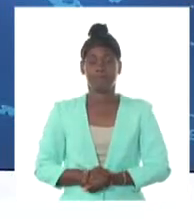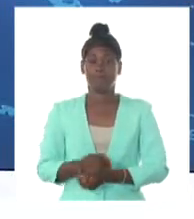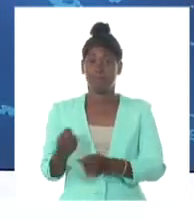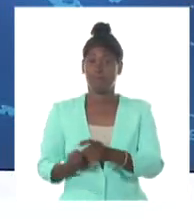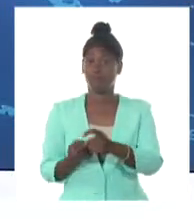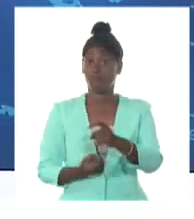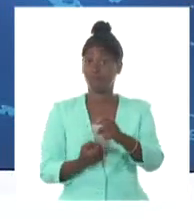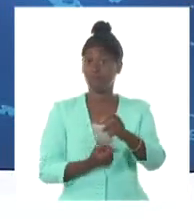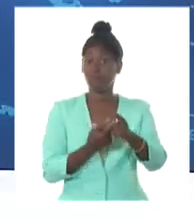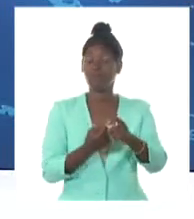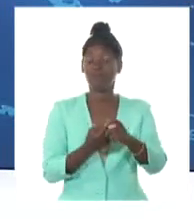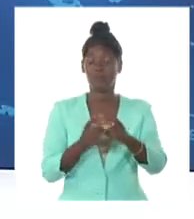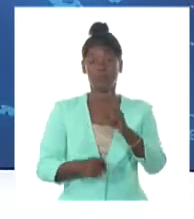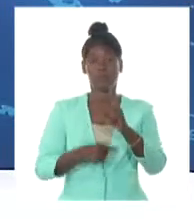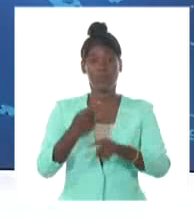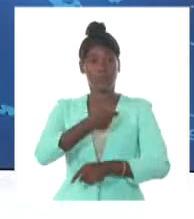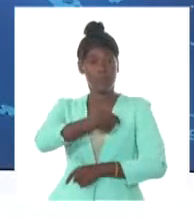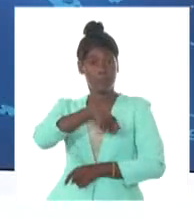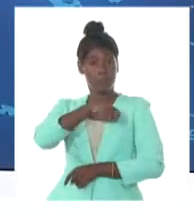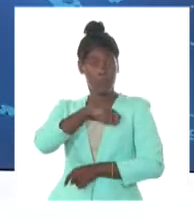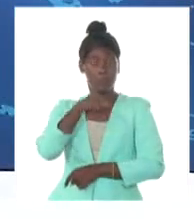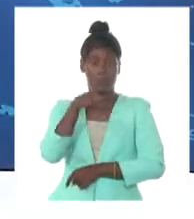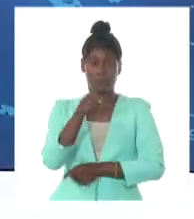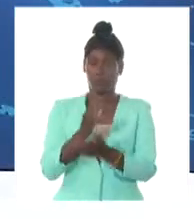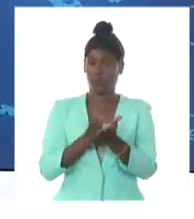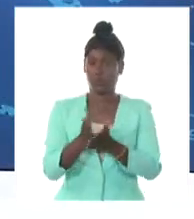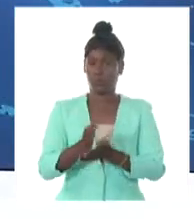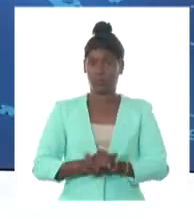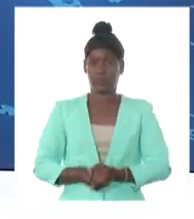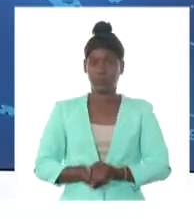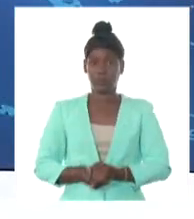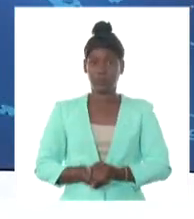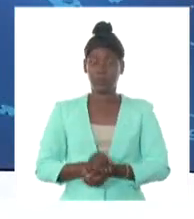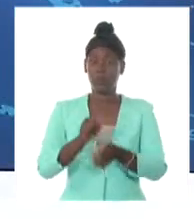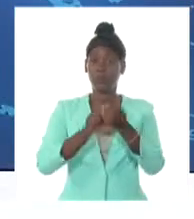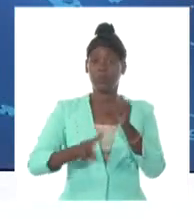colonialismo español perduran hoy. Así lo expresan los camagüeyanos que este jueves le rindieron.